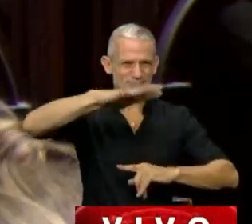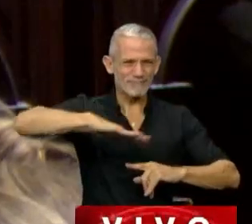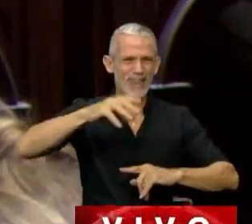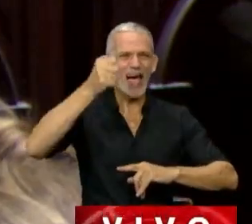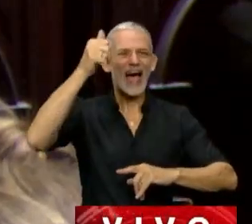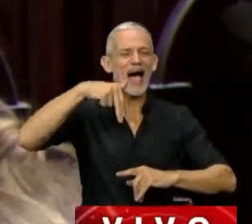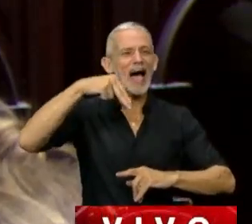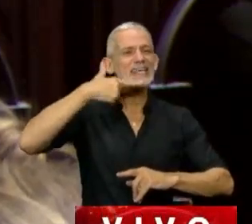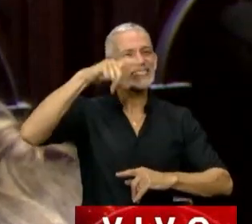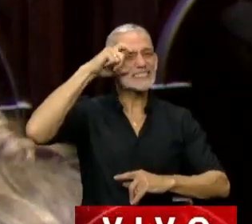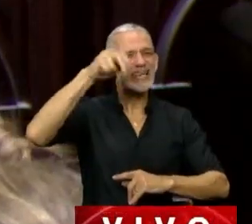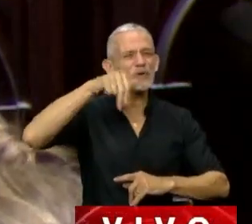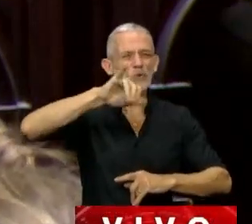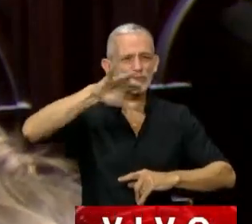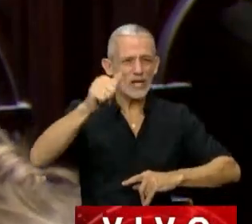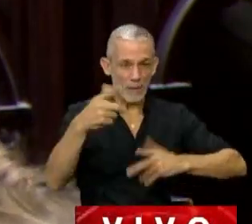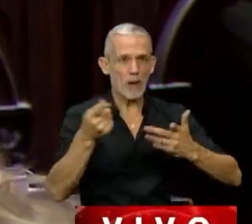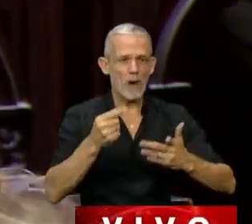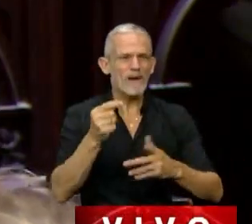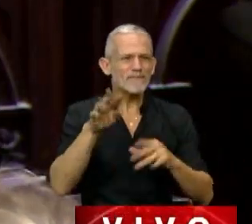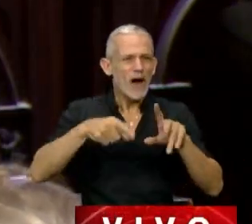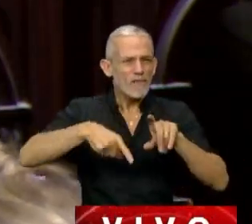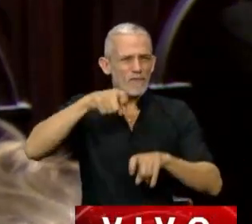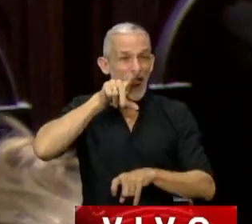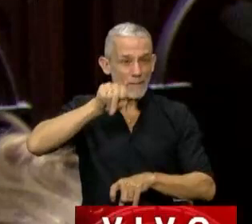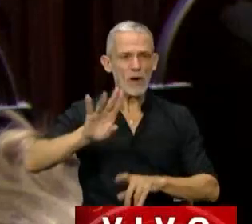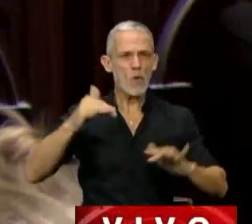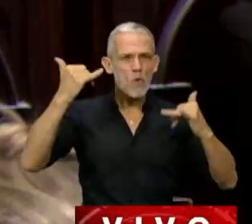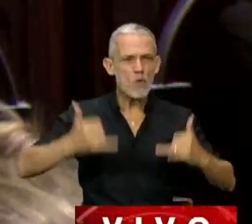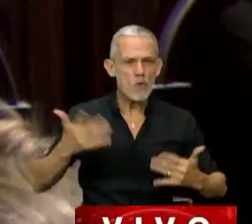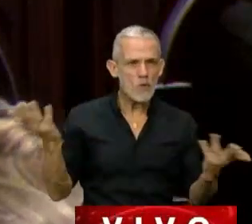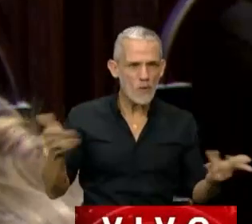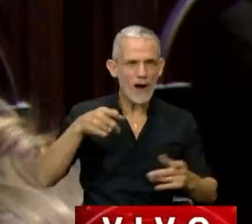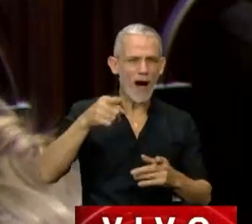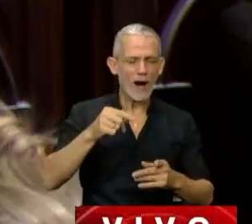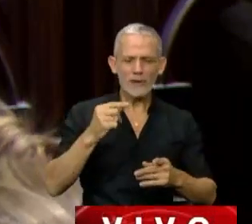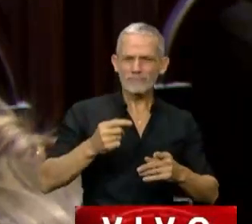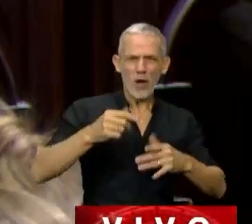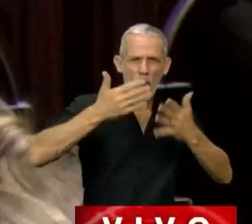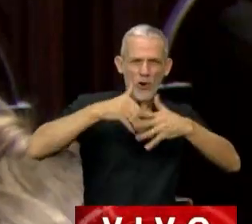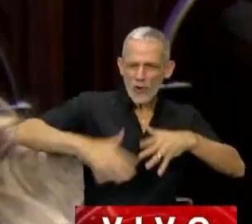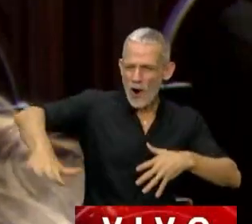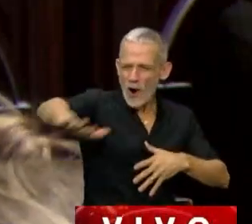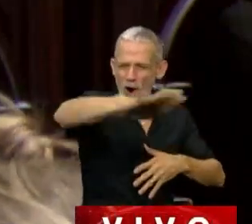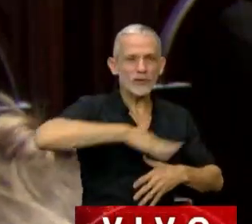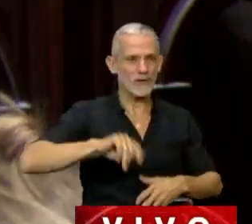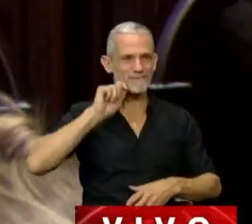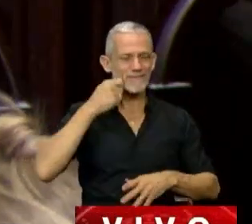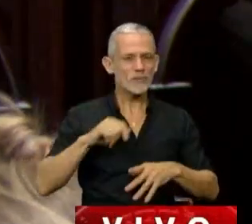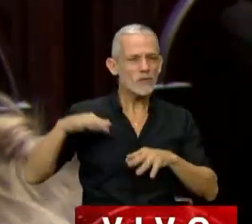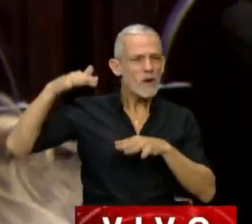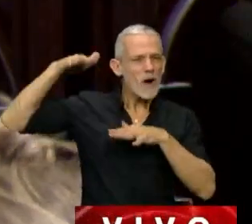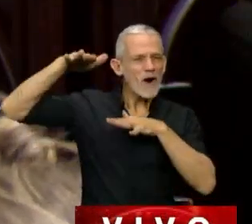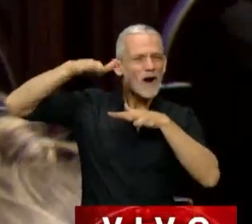colonia más grande de flamencos australes, que son quienes tiñen el espejo de agua de color rosa cuando